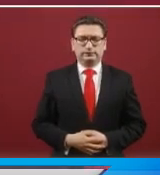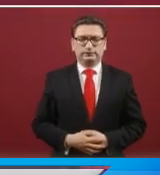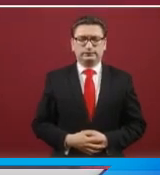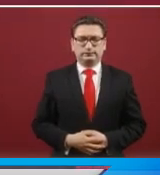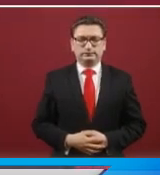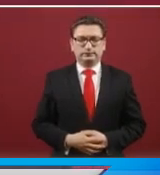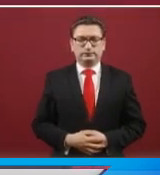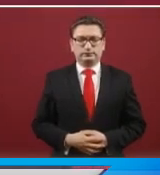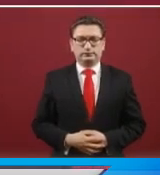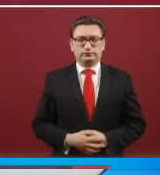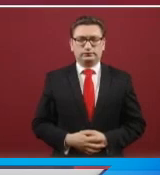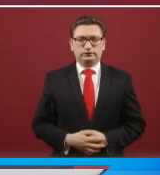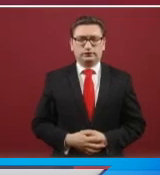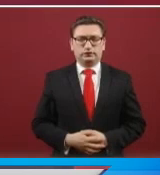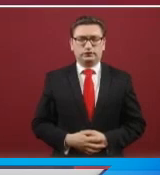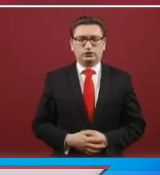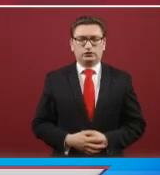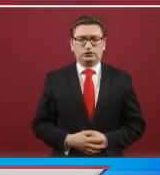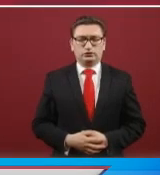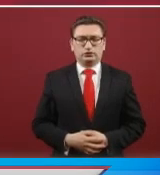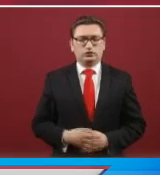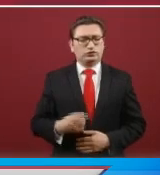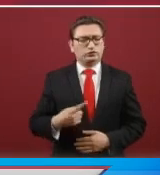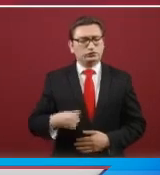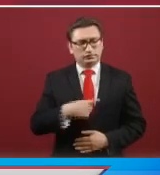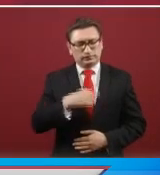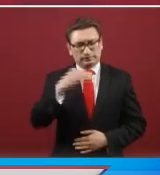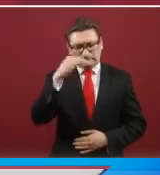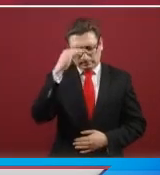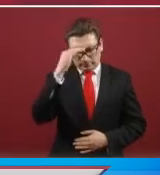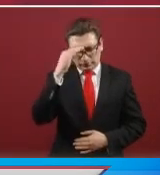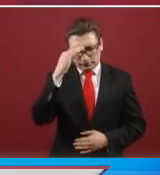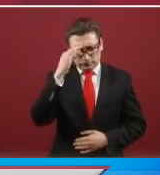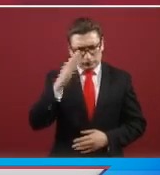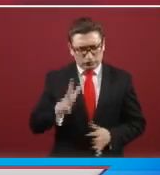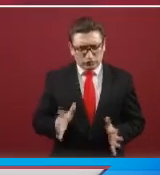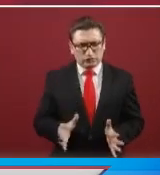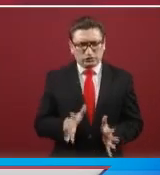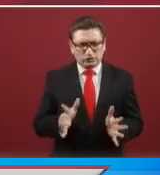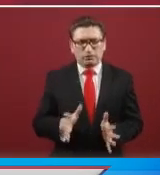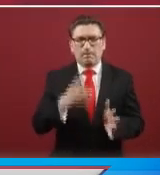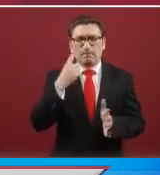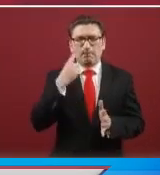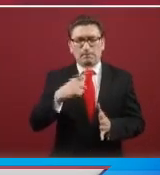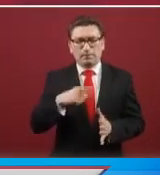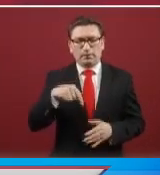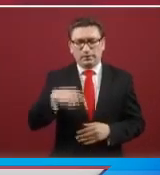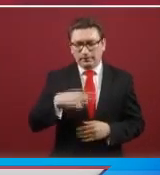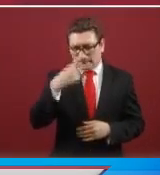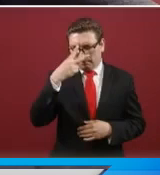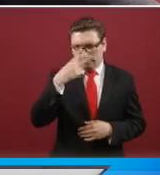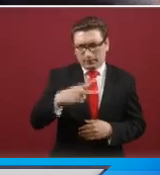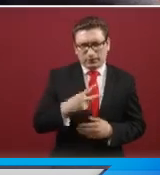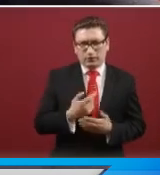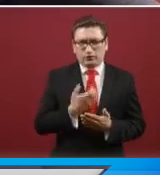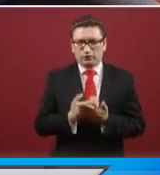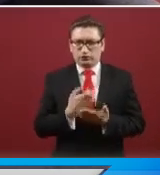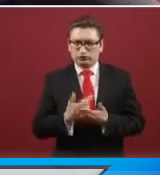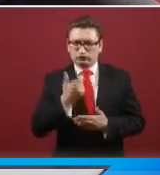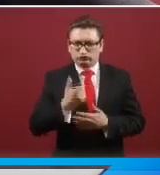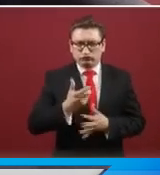vuelva a crecer de manera importante la economía, van a haber